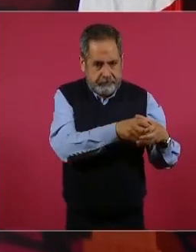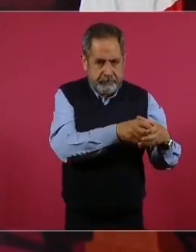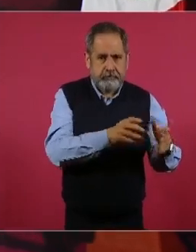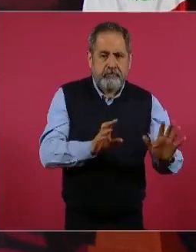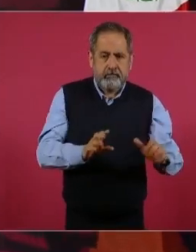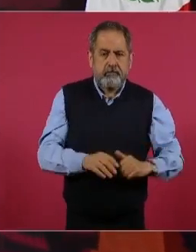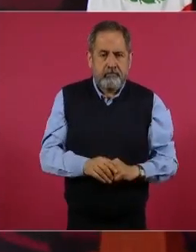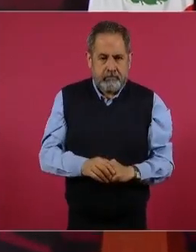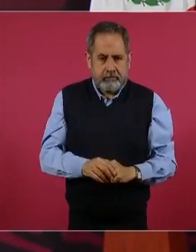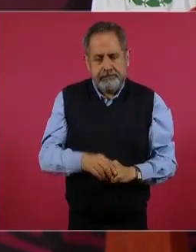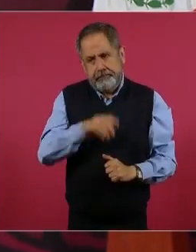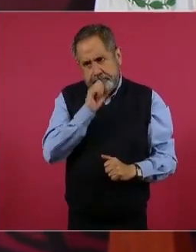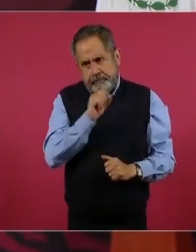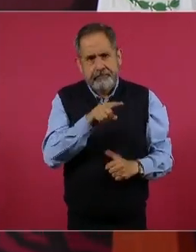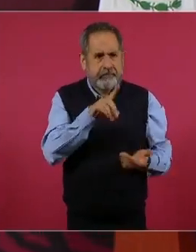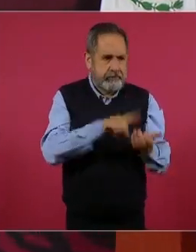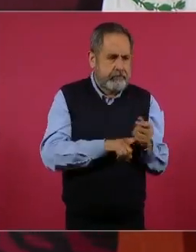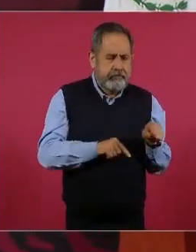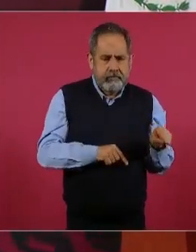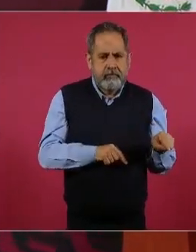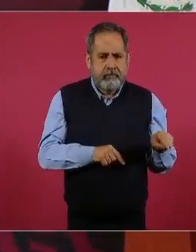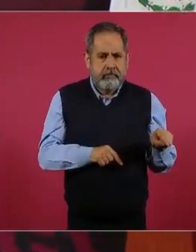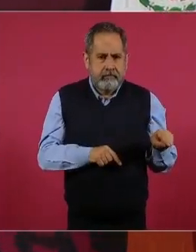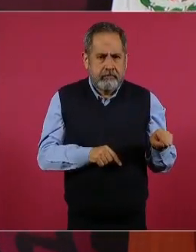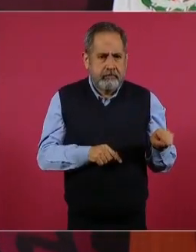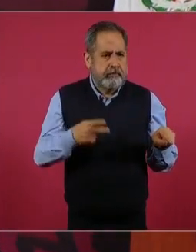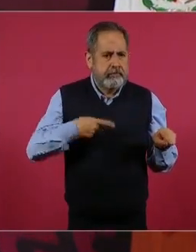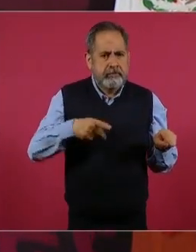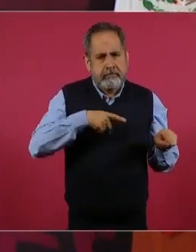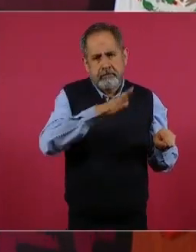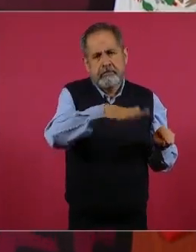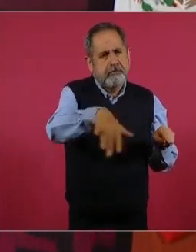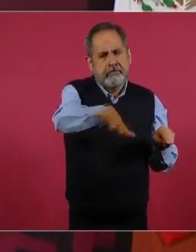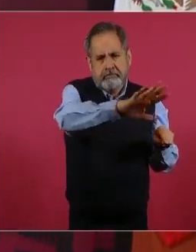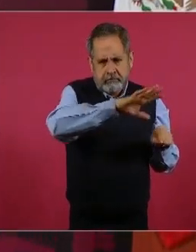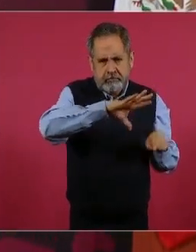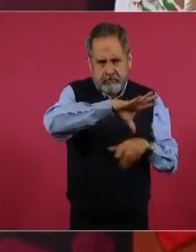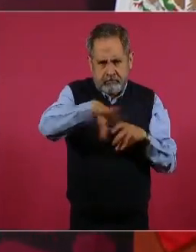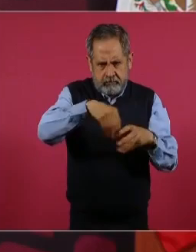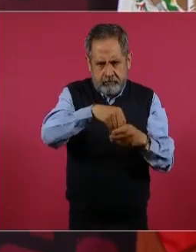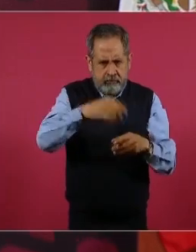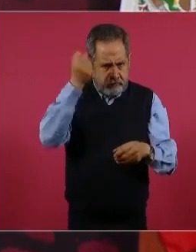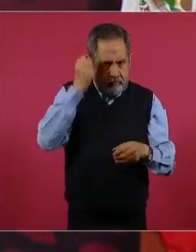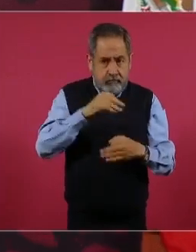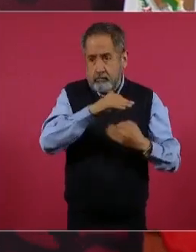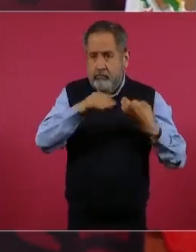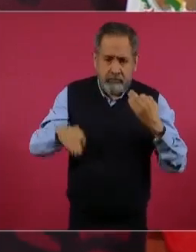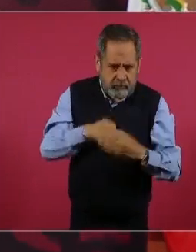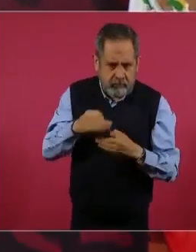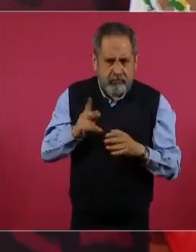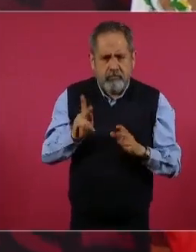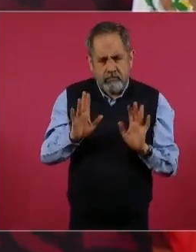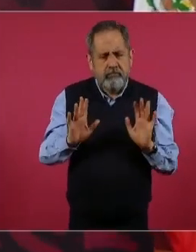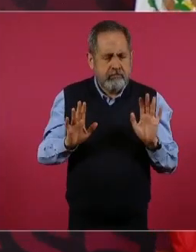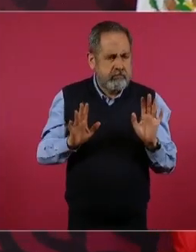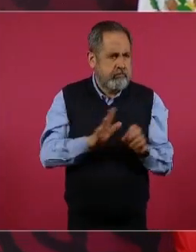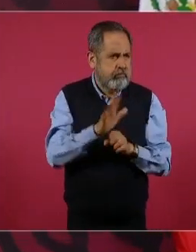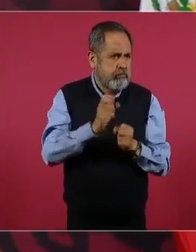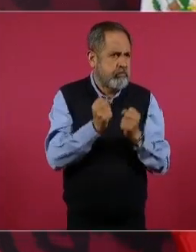y también la población de Sinaloa, no todos, pero sí un